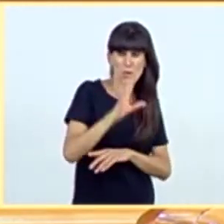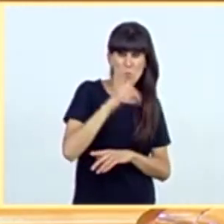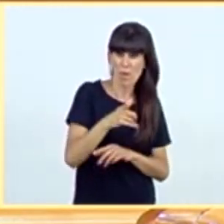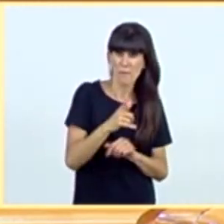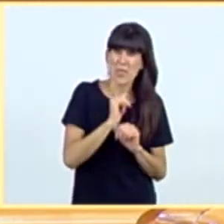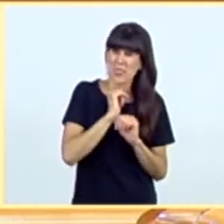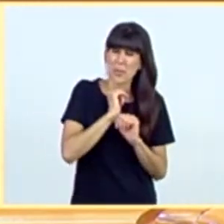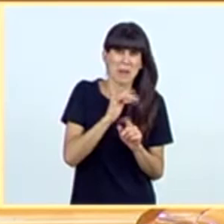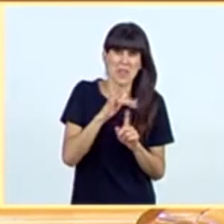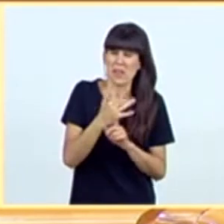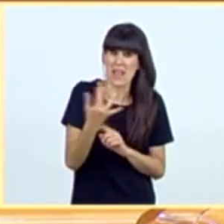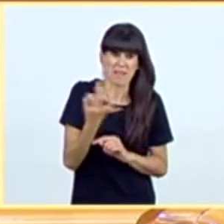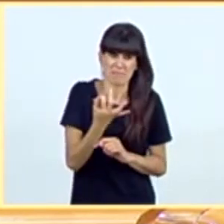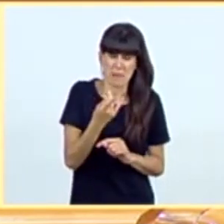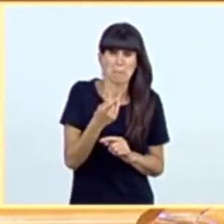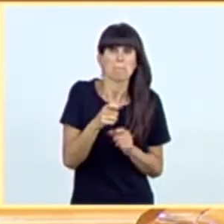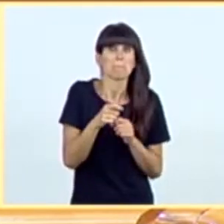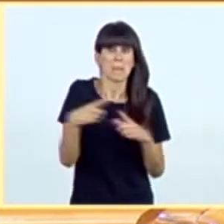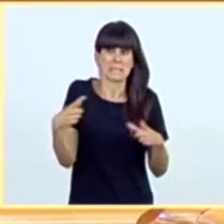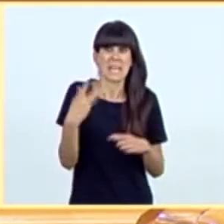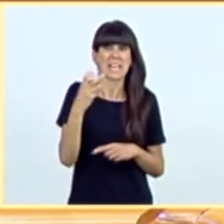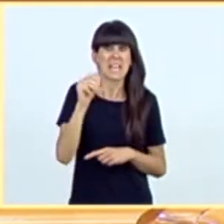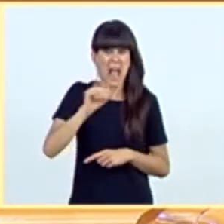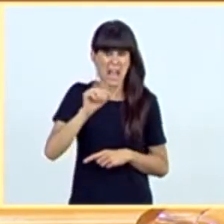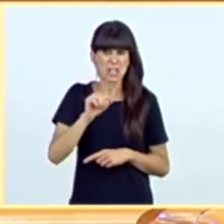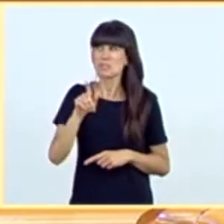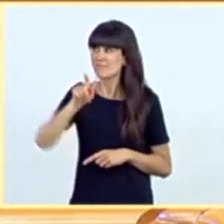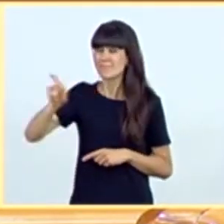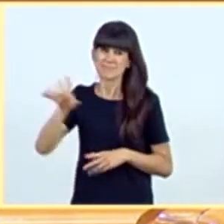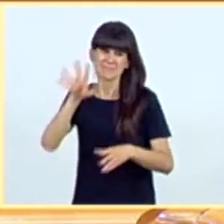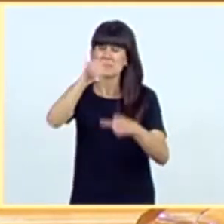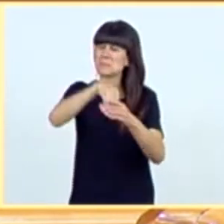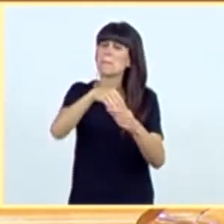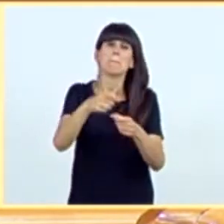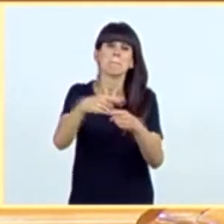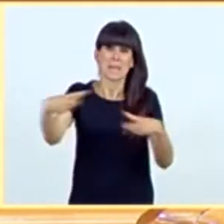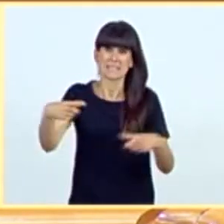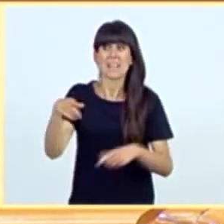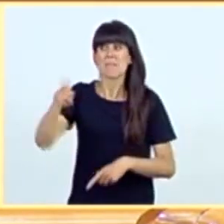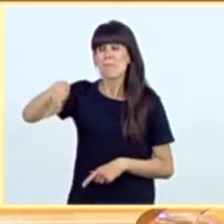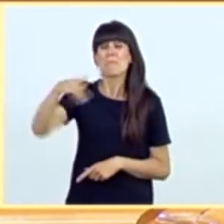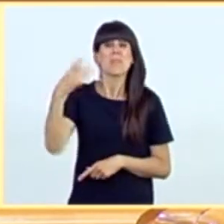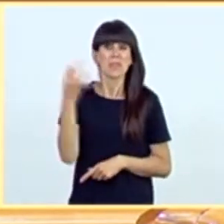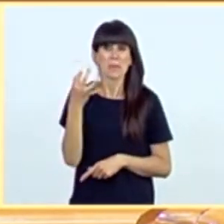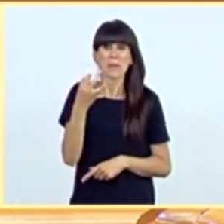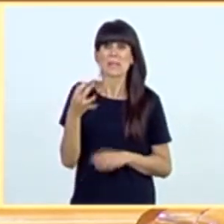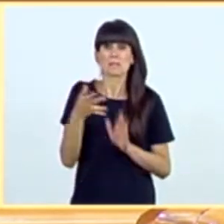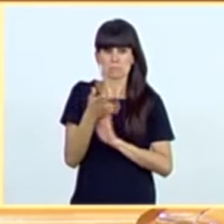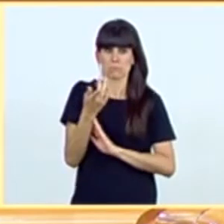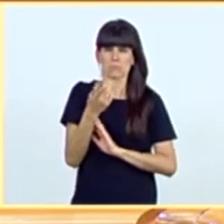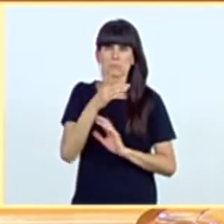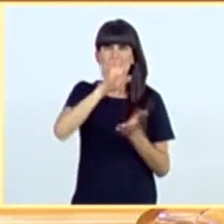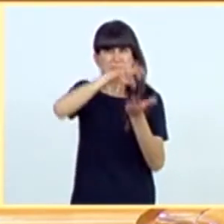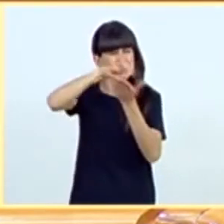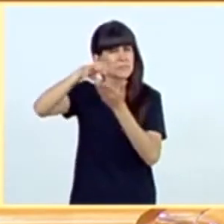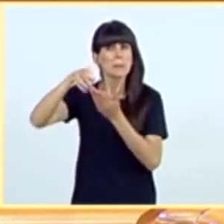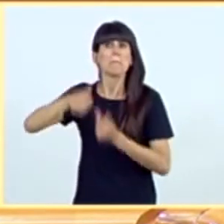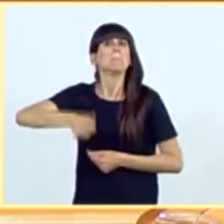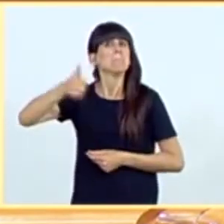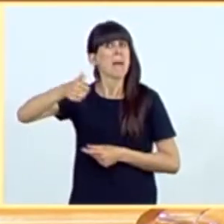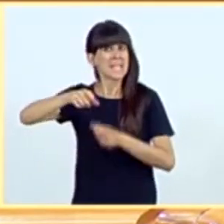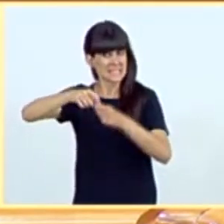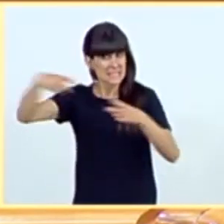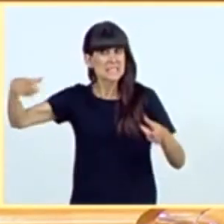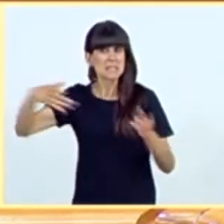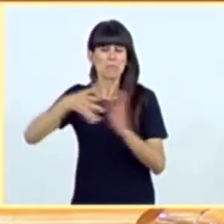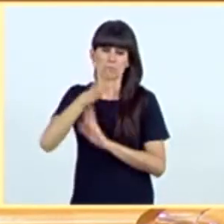y en 30 años se duplicará el número de personas que vivan en ellas. Ustedes tienen la obligación de incrementar su número y de mejorarlas, ya que la vara de medirlas